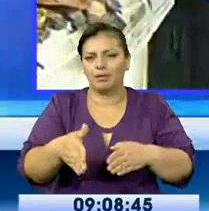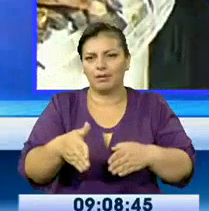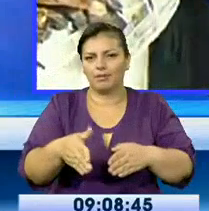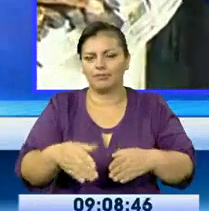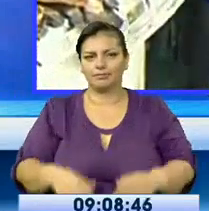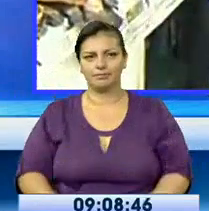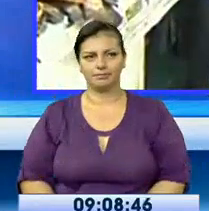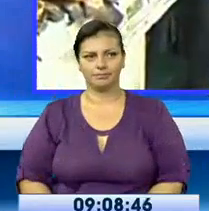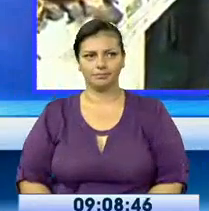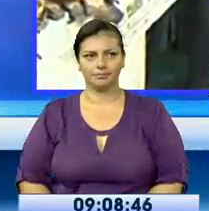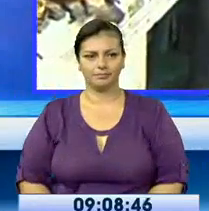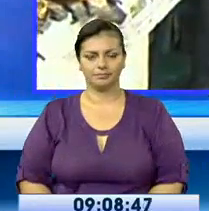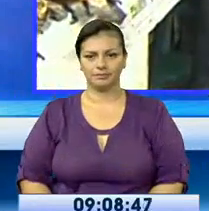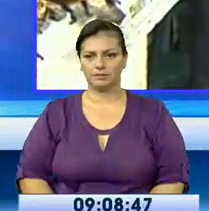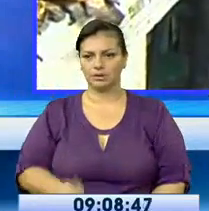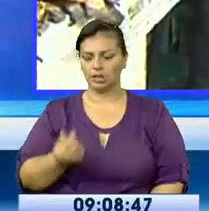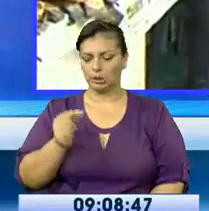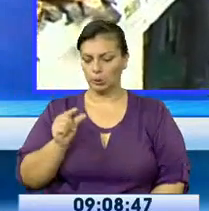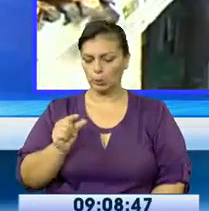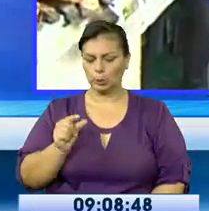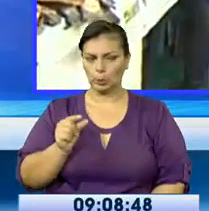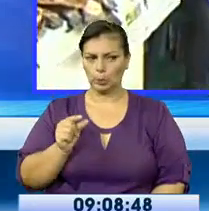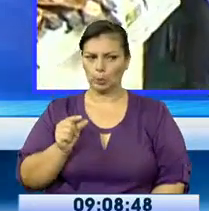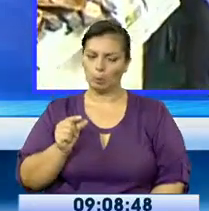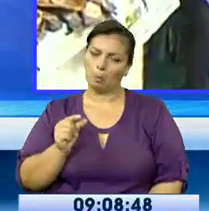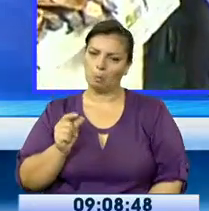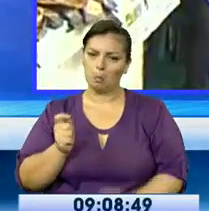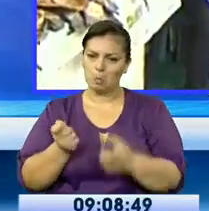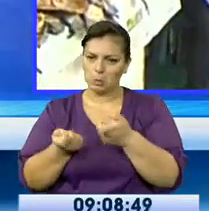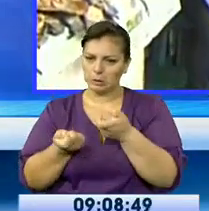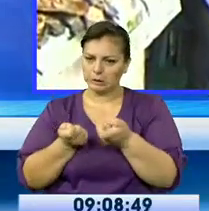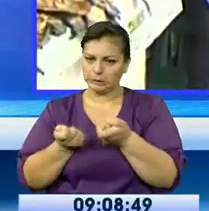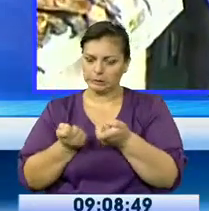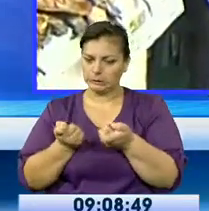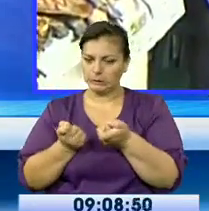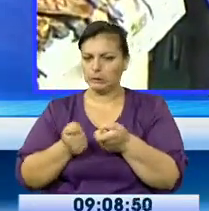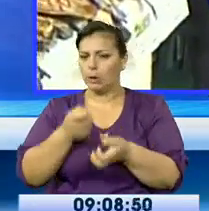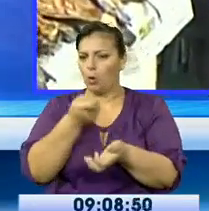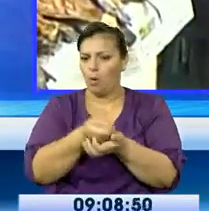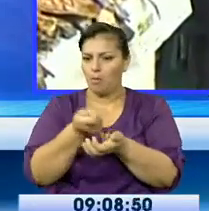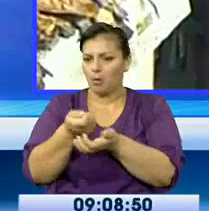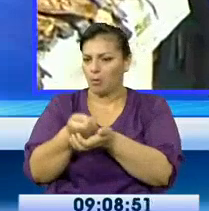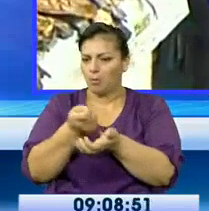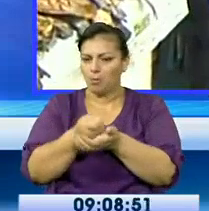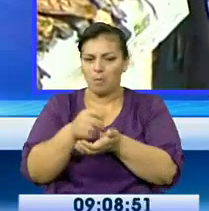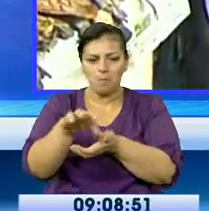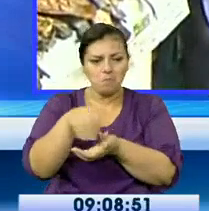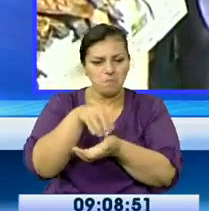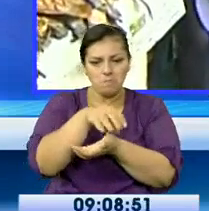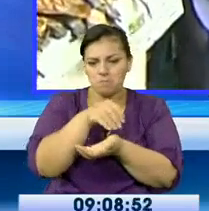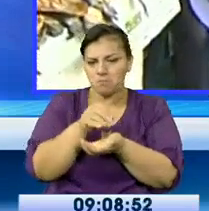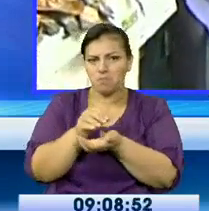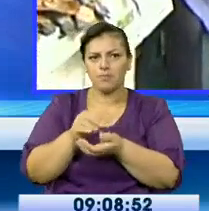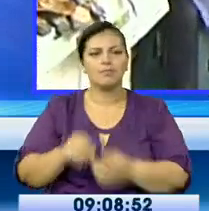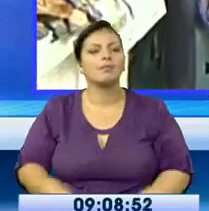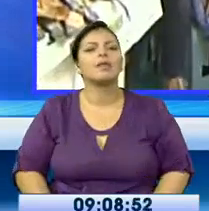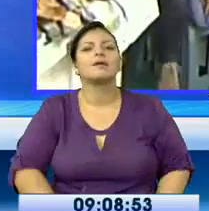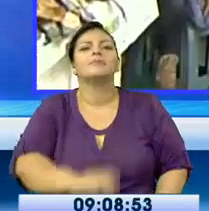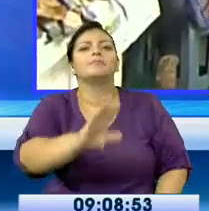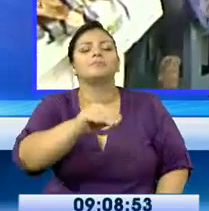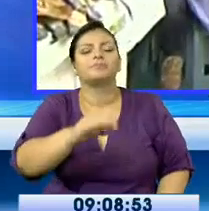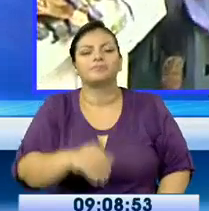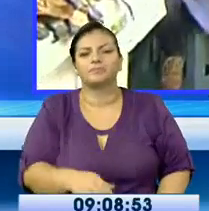estir el presupuesto para no dejar de degustarlo por lo menos un plati Enrique picudo el